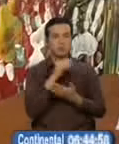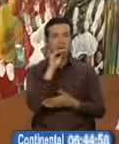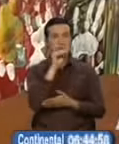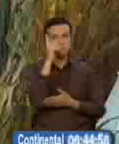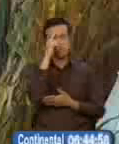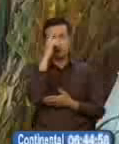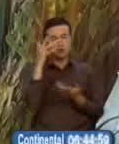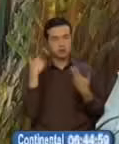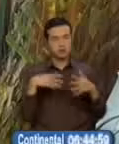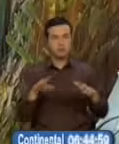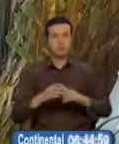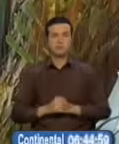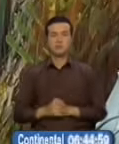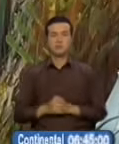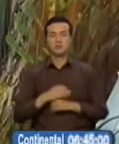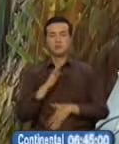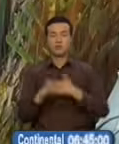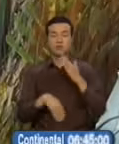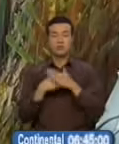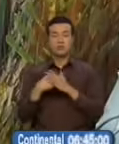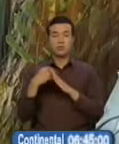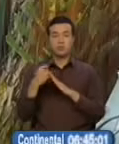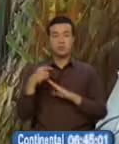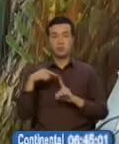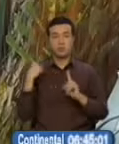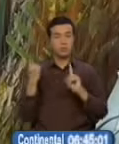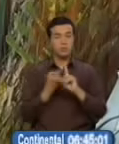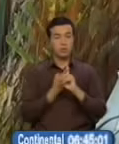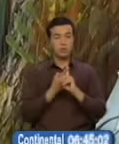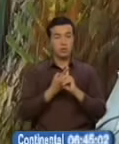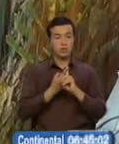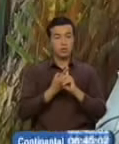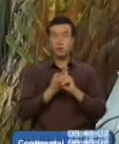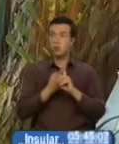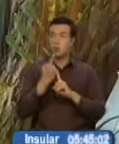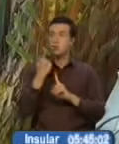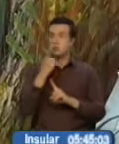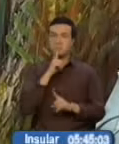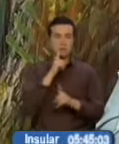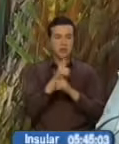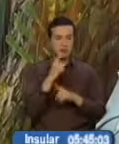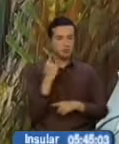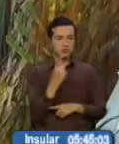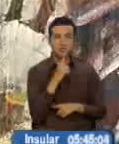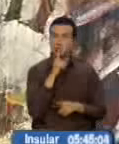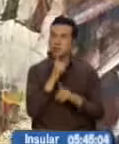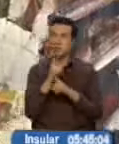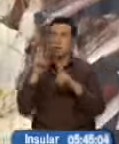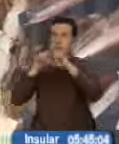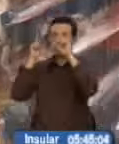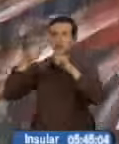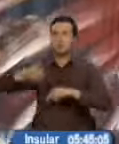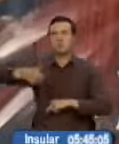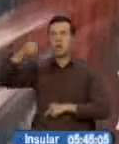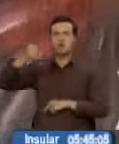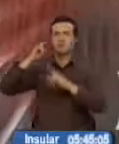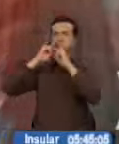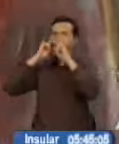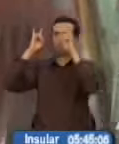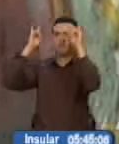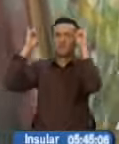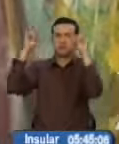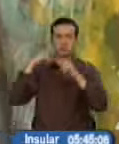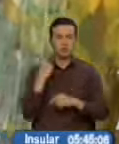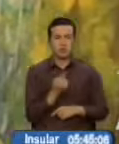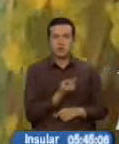al gobierno. En todo este juicio, lo único que tenemos es la verdad, es la razón, frente al dinero que tiene Chevron. Moncayo considera que la mayor